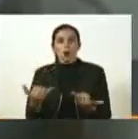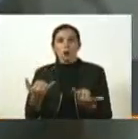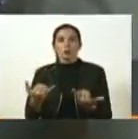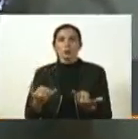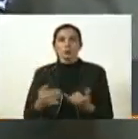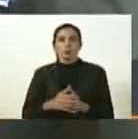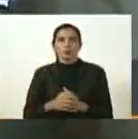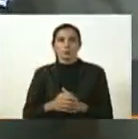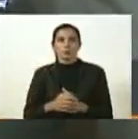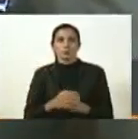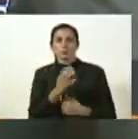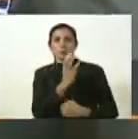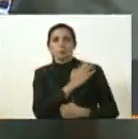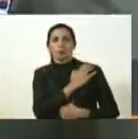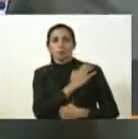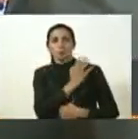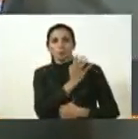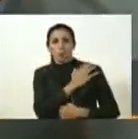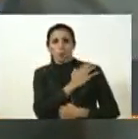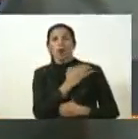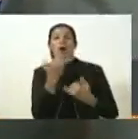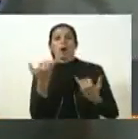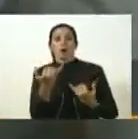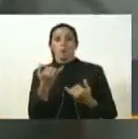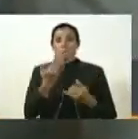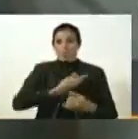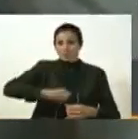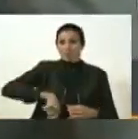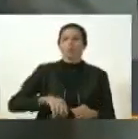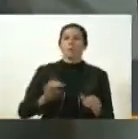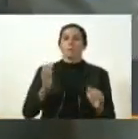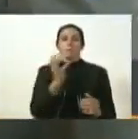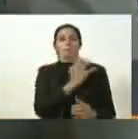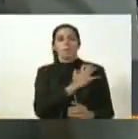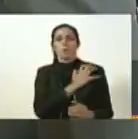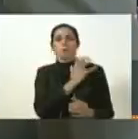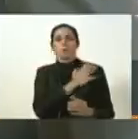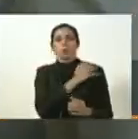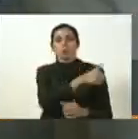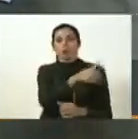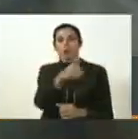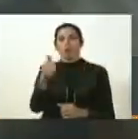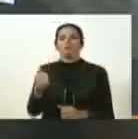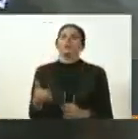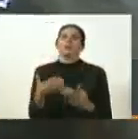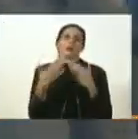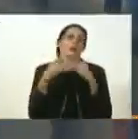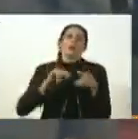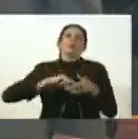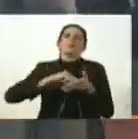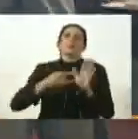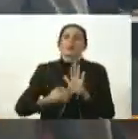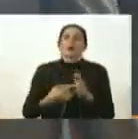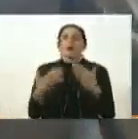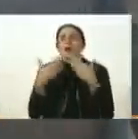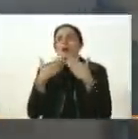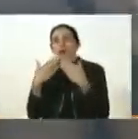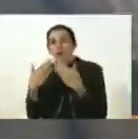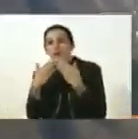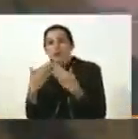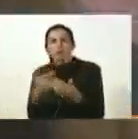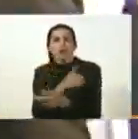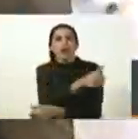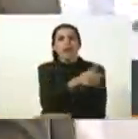los próximos minutos el presidente impondrá al personal militar, estará agradeciendo y reconociendo la lealtad